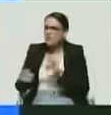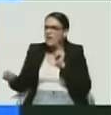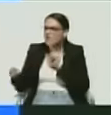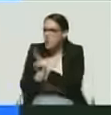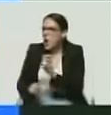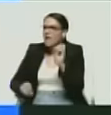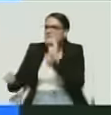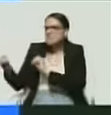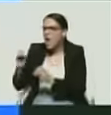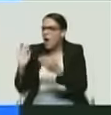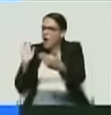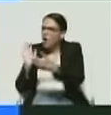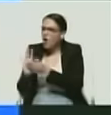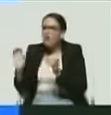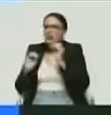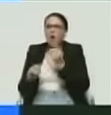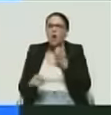comunicación,